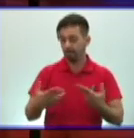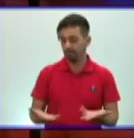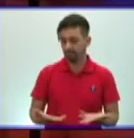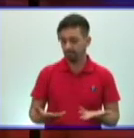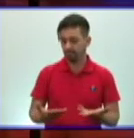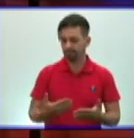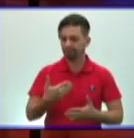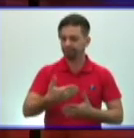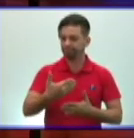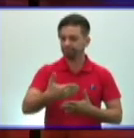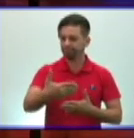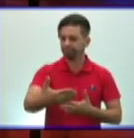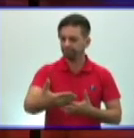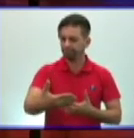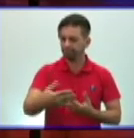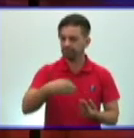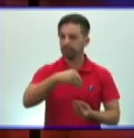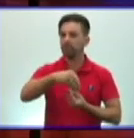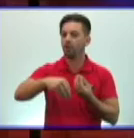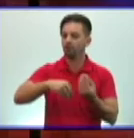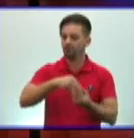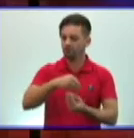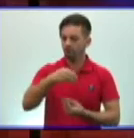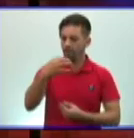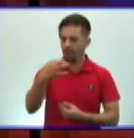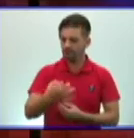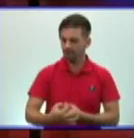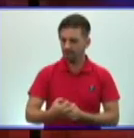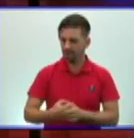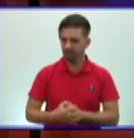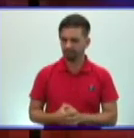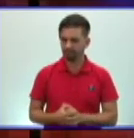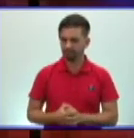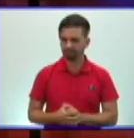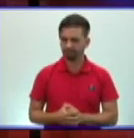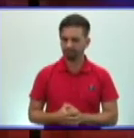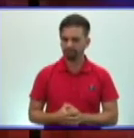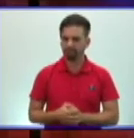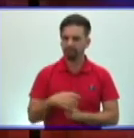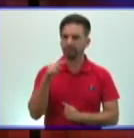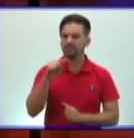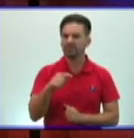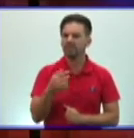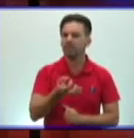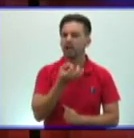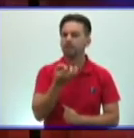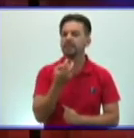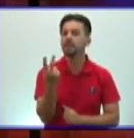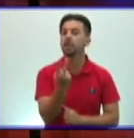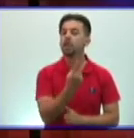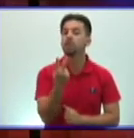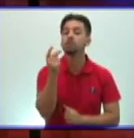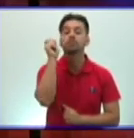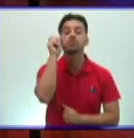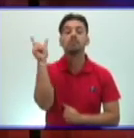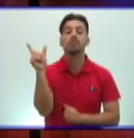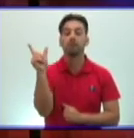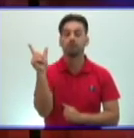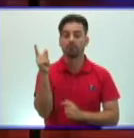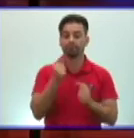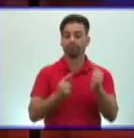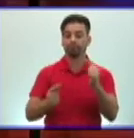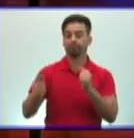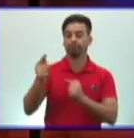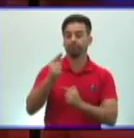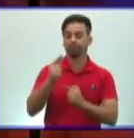diapo que ustedes están observando, en este sentido se expresan dos ideas esenciales. Una, sistema